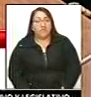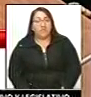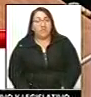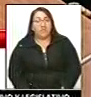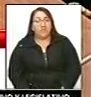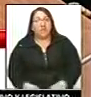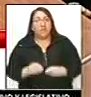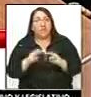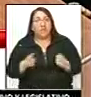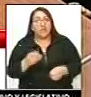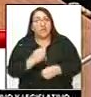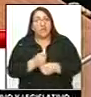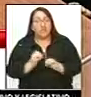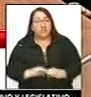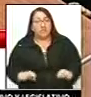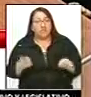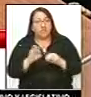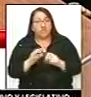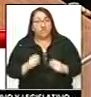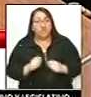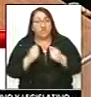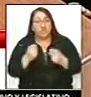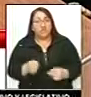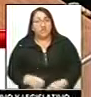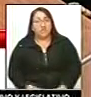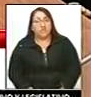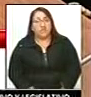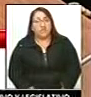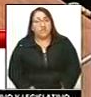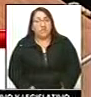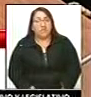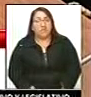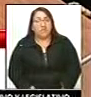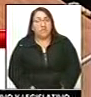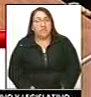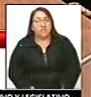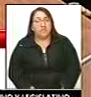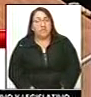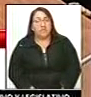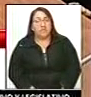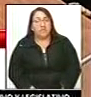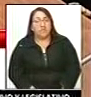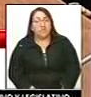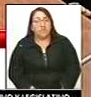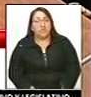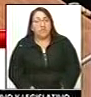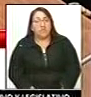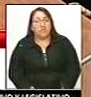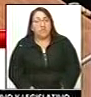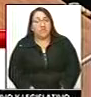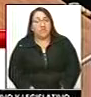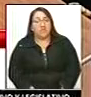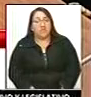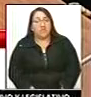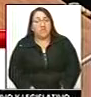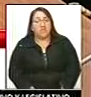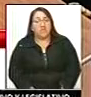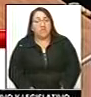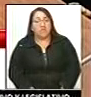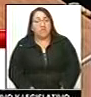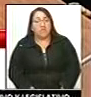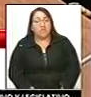de trabajo, ¿no?, que es importante que se entregue al inicio, ¿no?, del año escolar, para que justamente se verifique cómo es que